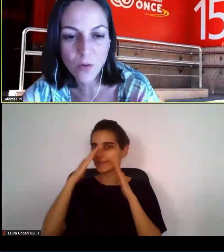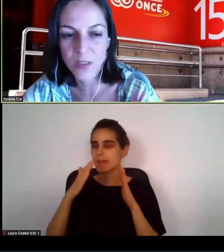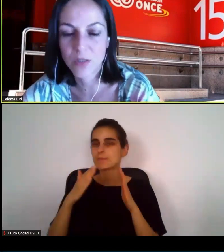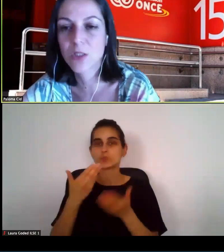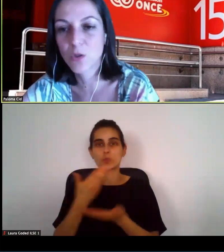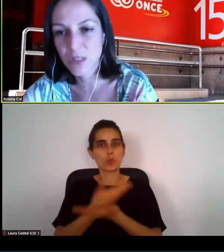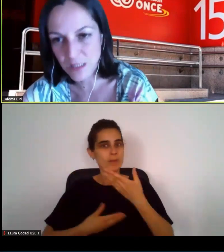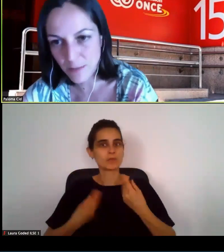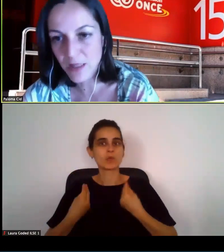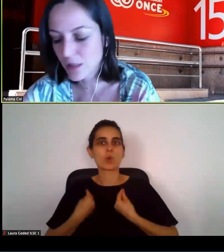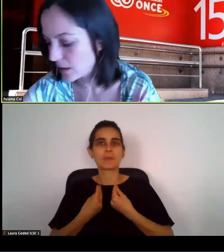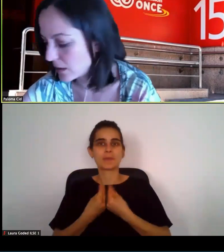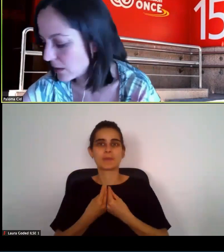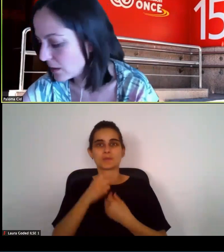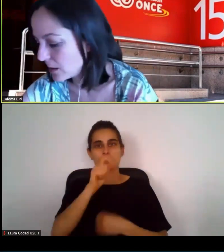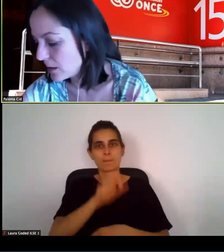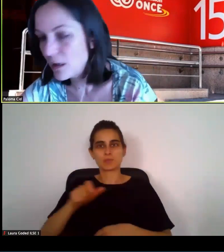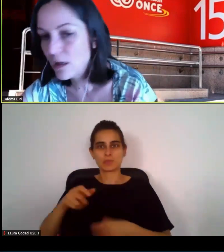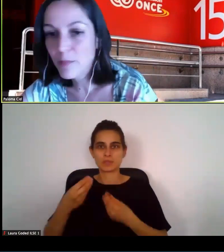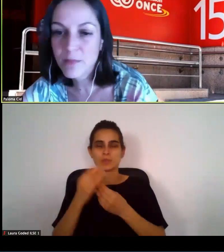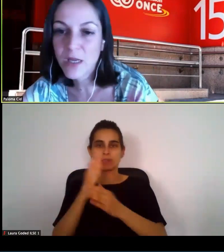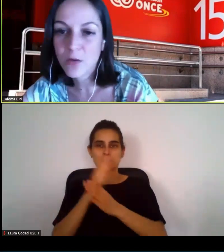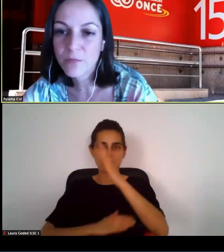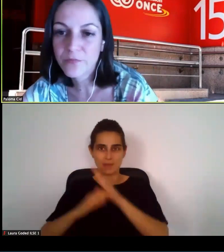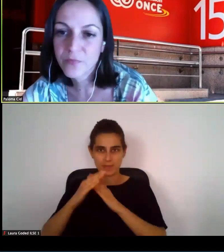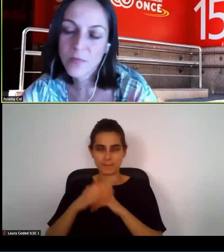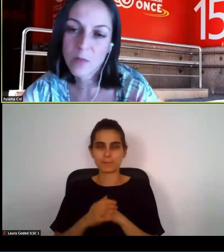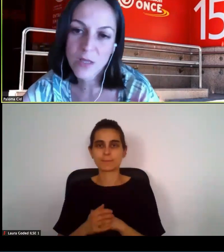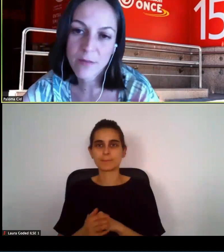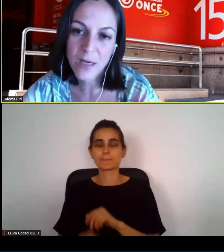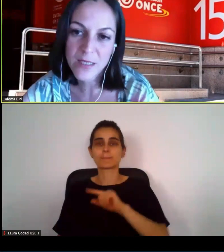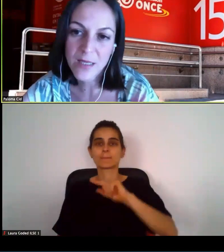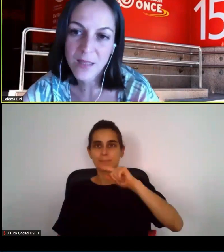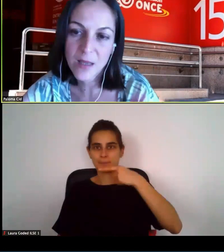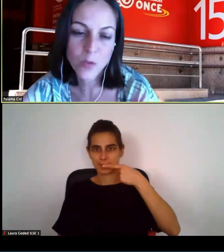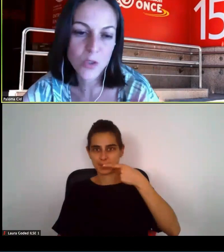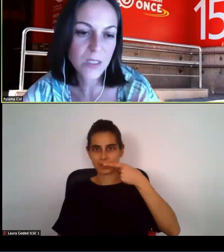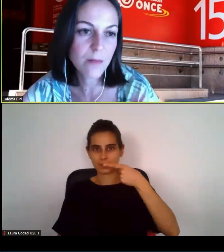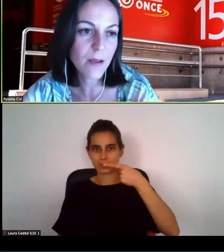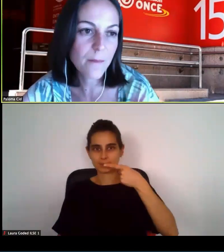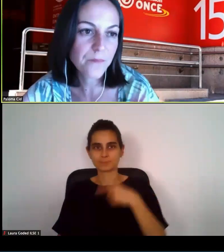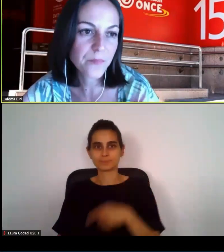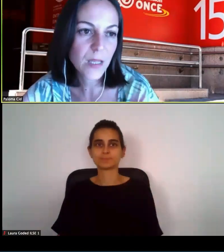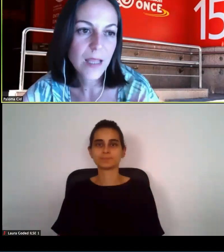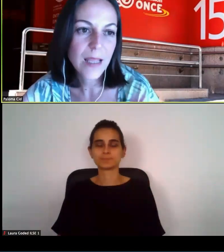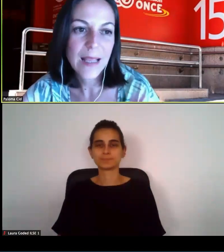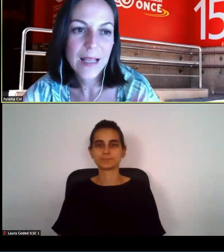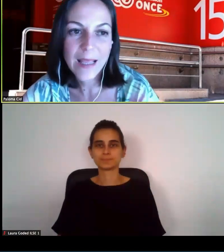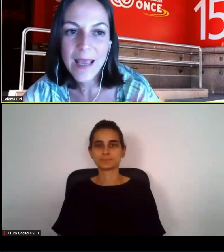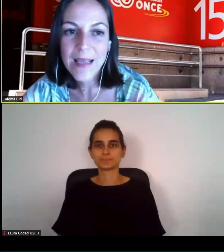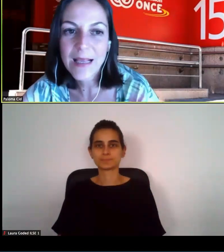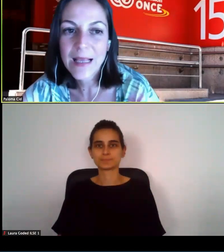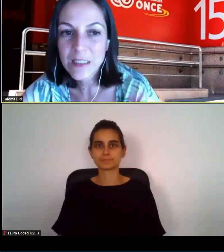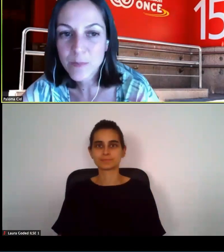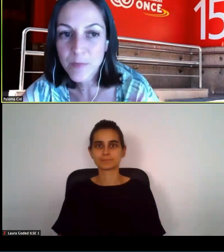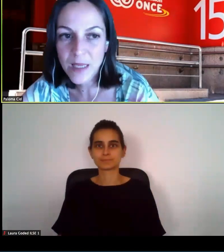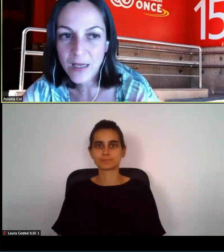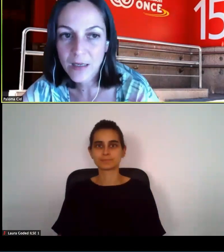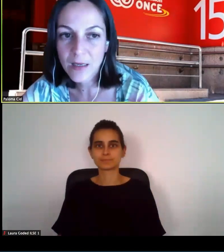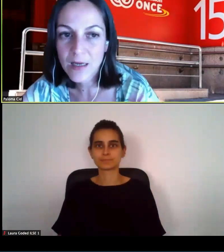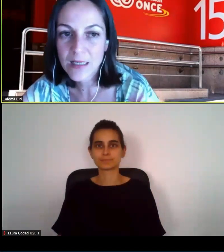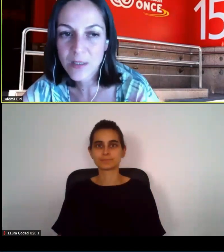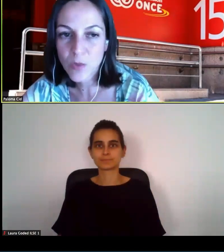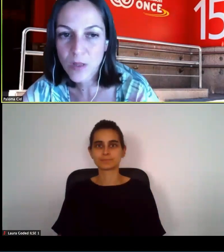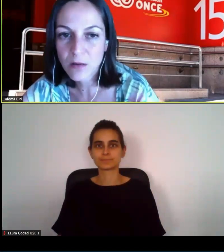con personas con discapacidad. Primero, vamos a ver la siguiente diapositiva, que hay que